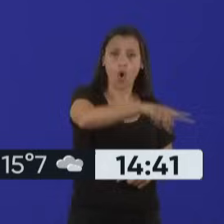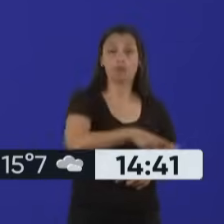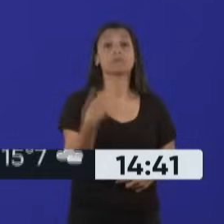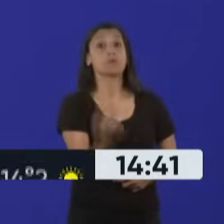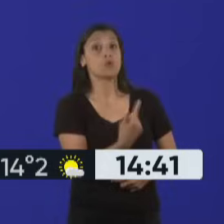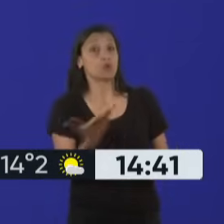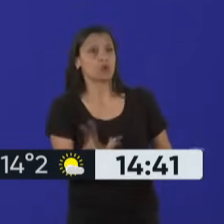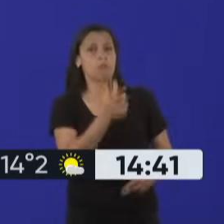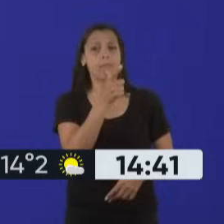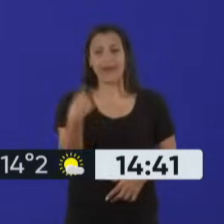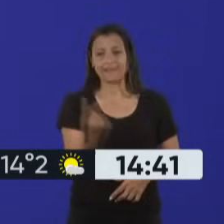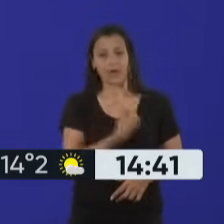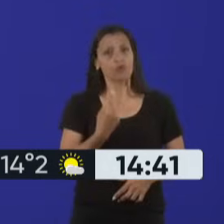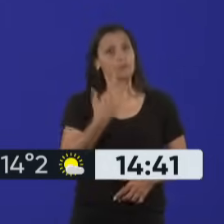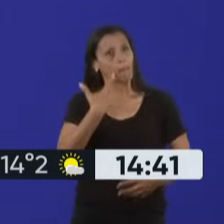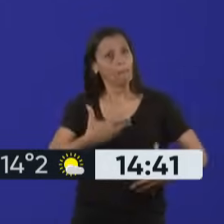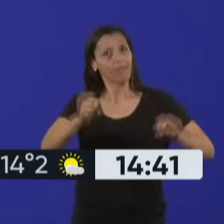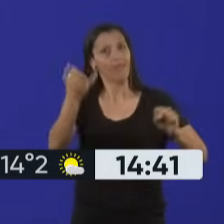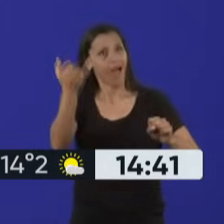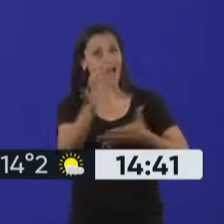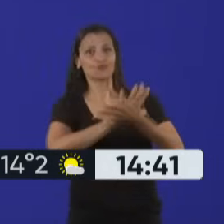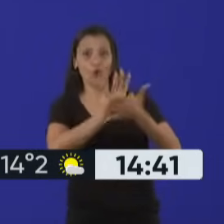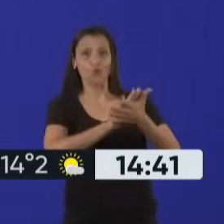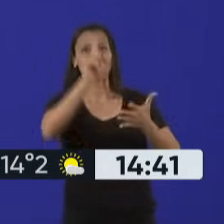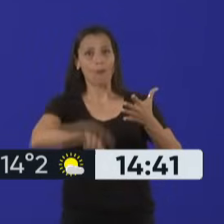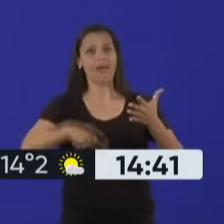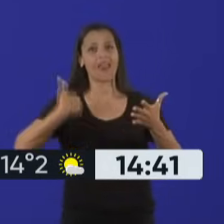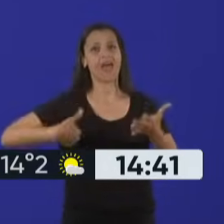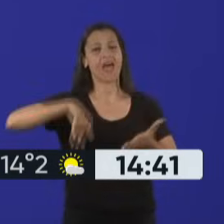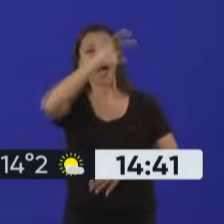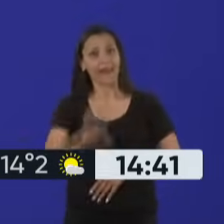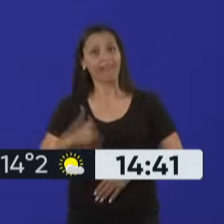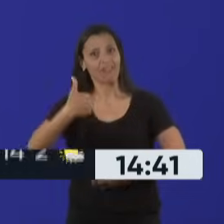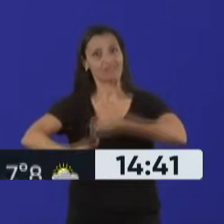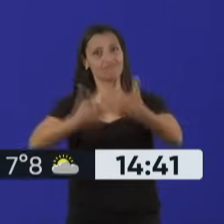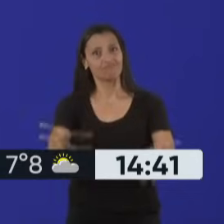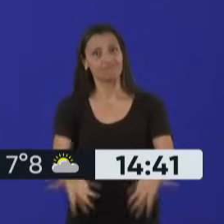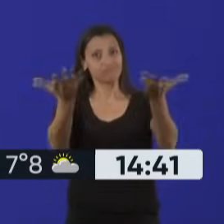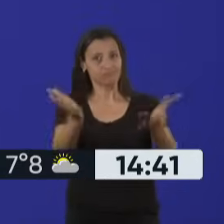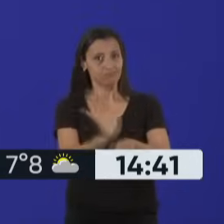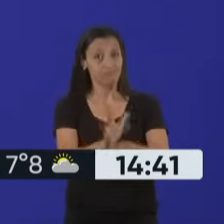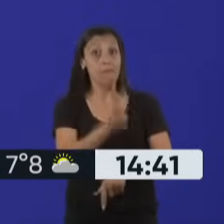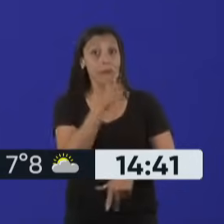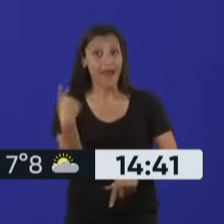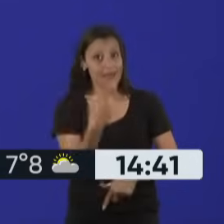que parece que hubiéramos encontrado la máquina de la prosperidad. ¿Quiere decir que